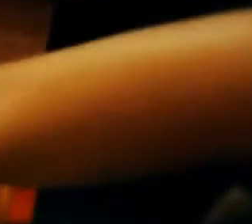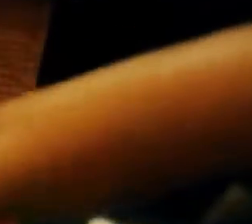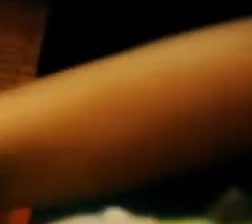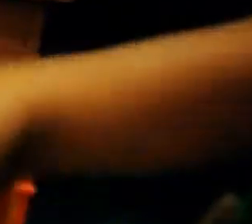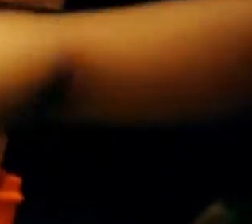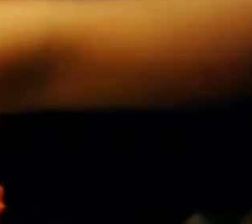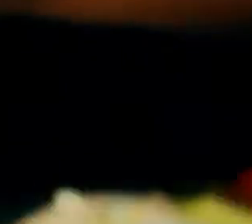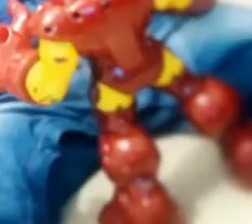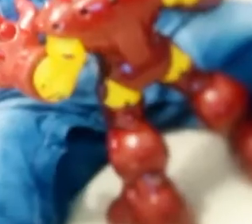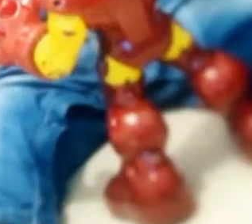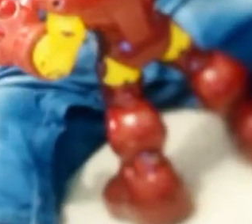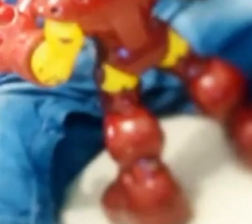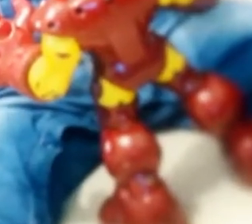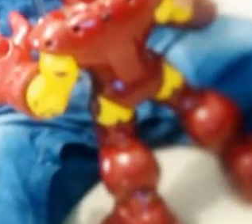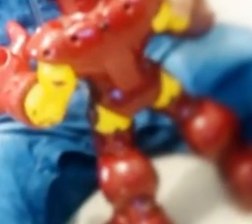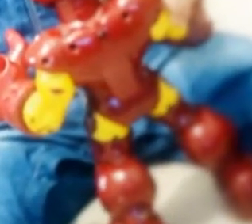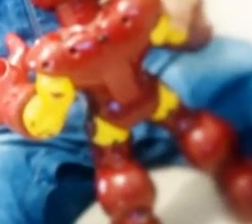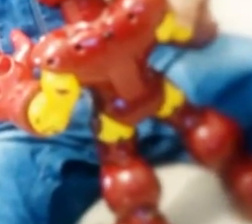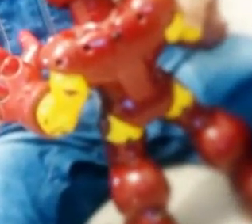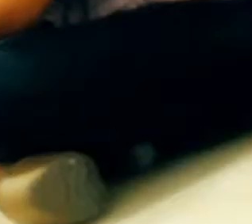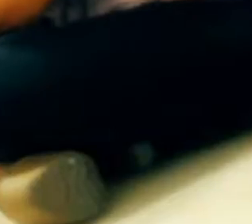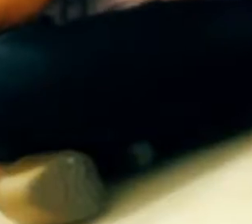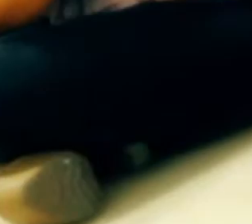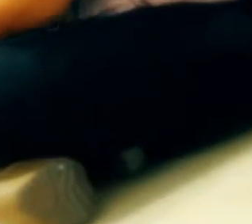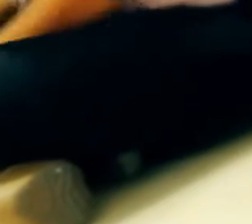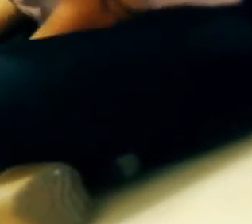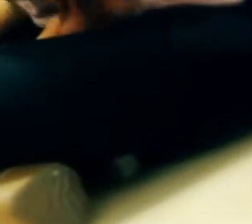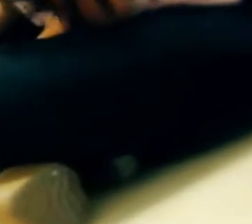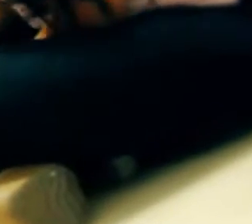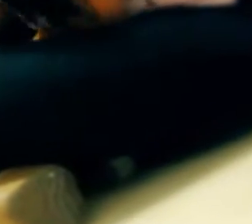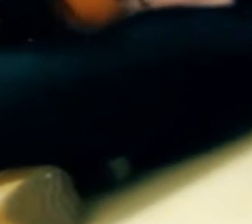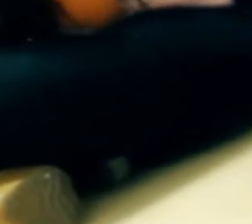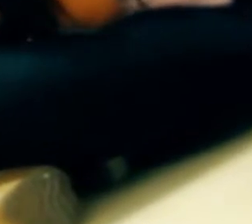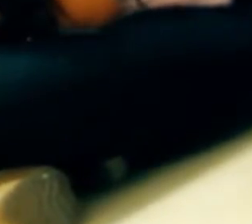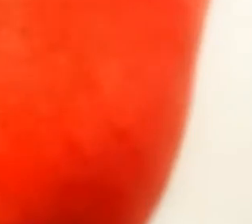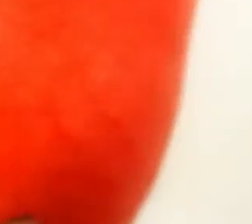Eso.